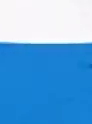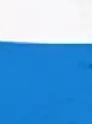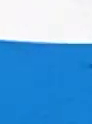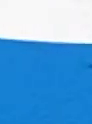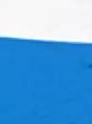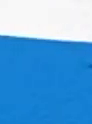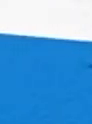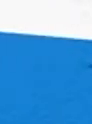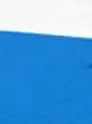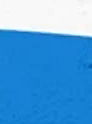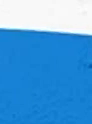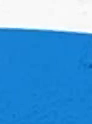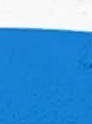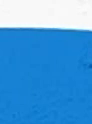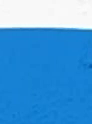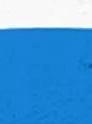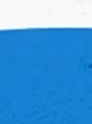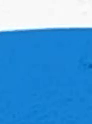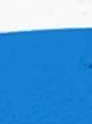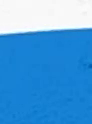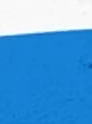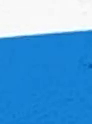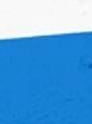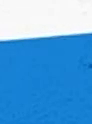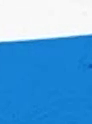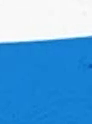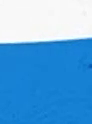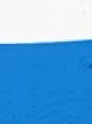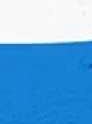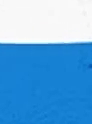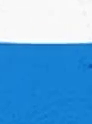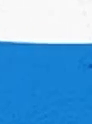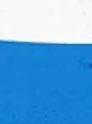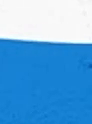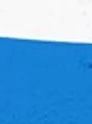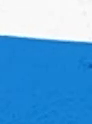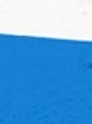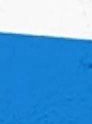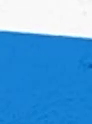Juega creyendo que serán posibles. Esto fue el sorteo.